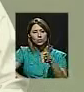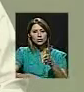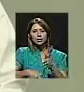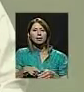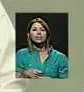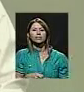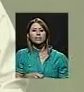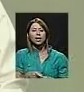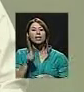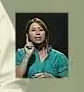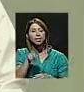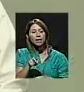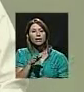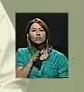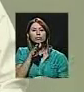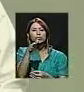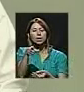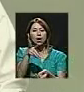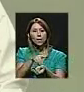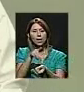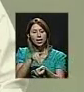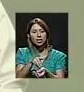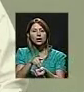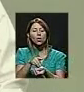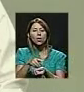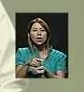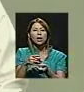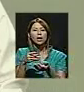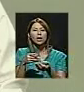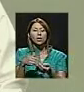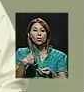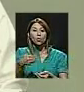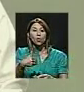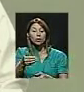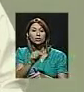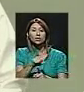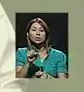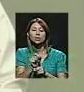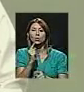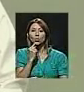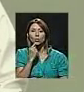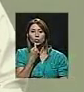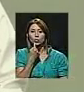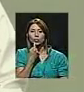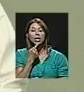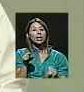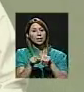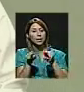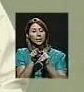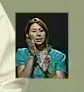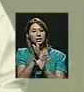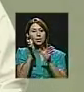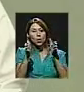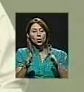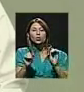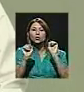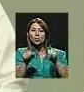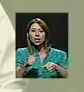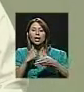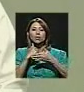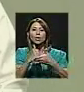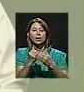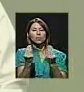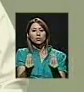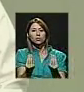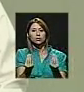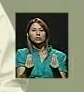debe ser. Debe acudir a un médico cuando la cosa es muy seria. Los psicólogos también pueden ayudar y